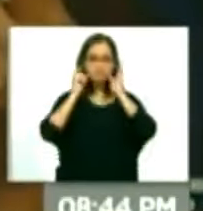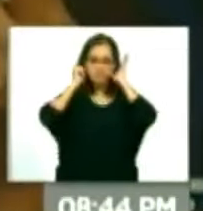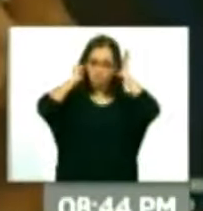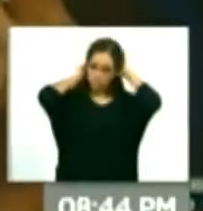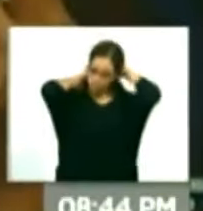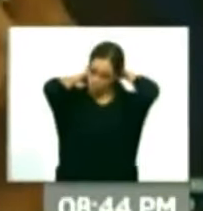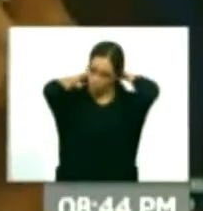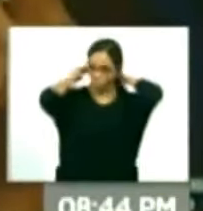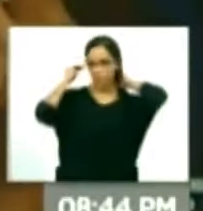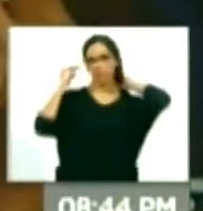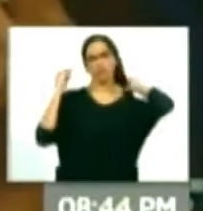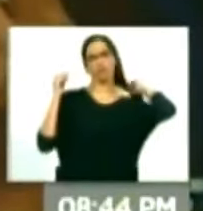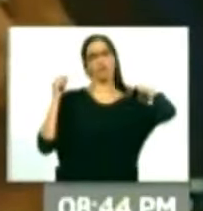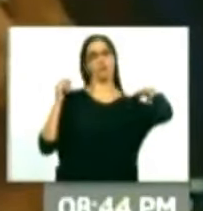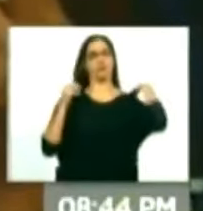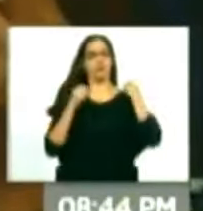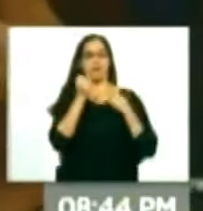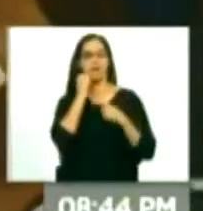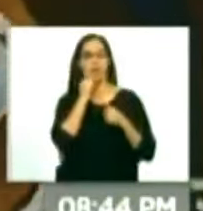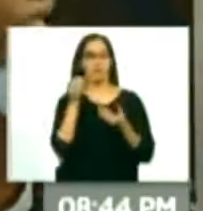Reclámele a ellos, no me meta a mí en sus asuntos.